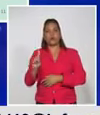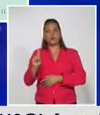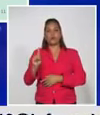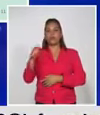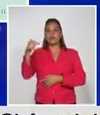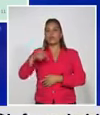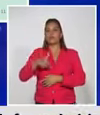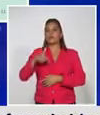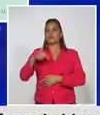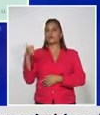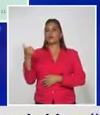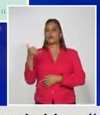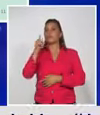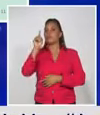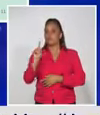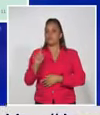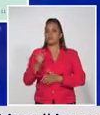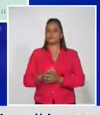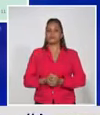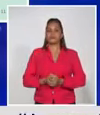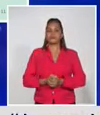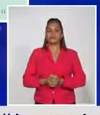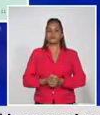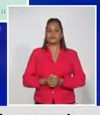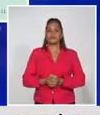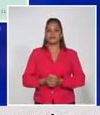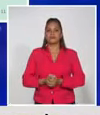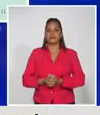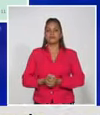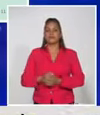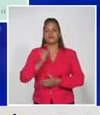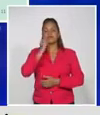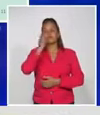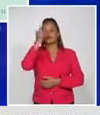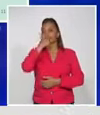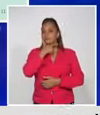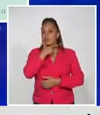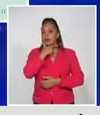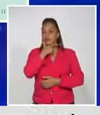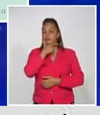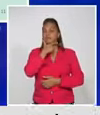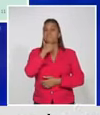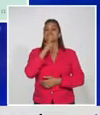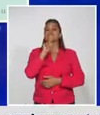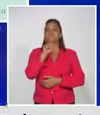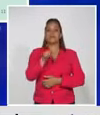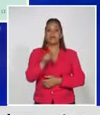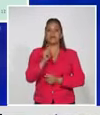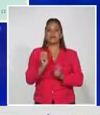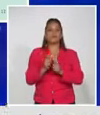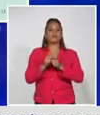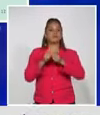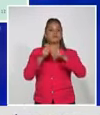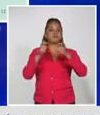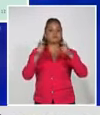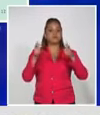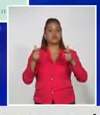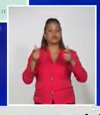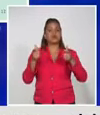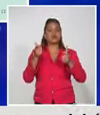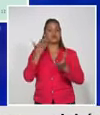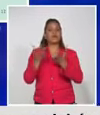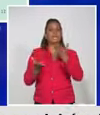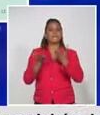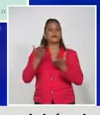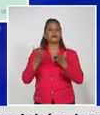1 cada uno. Ciego de Ávila incrementa el número de casos en comparación con